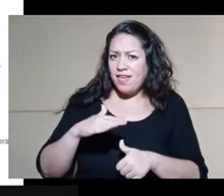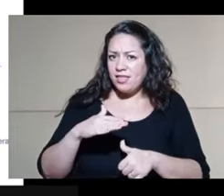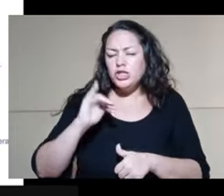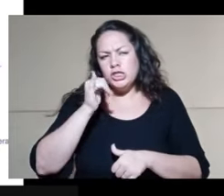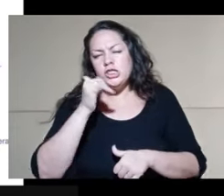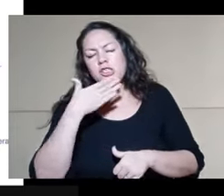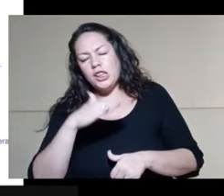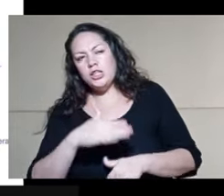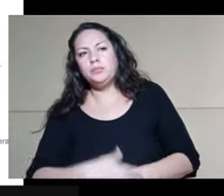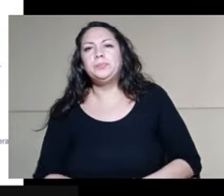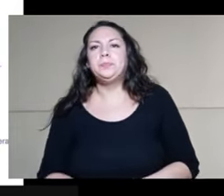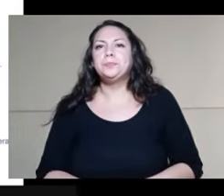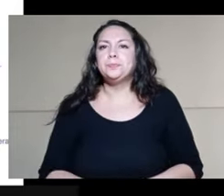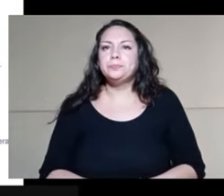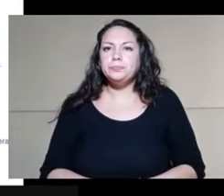Sí, profe.